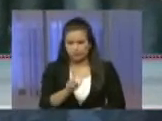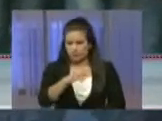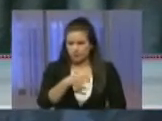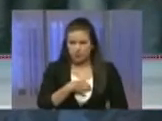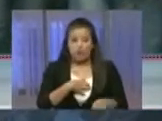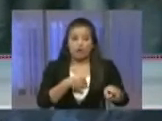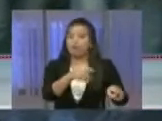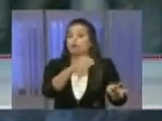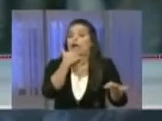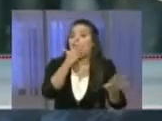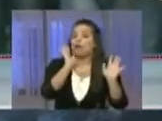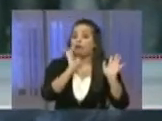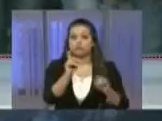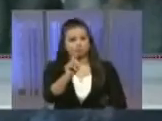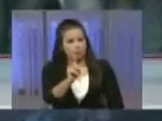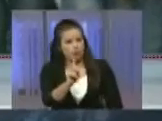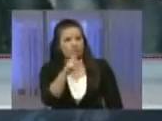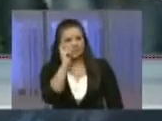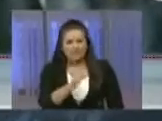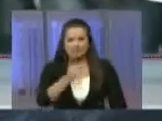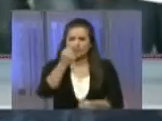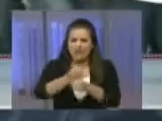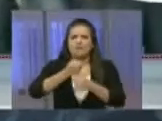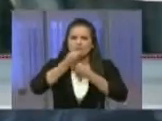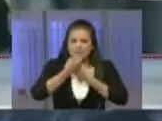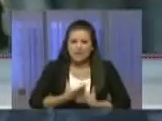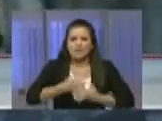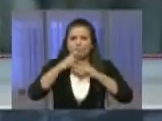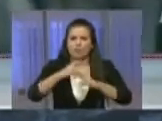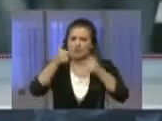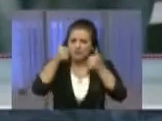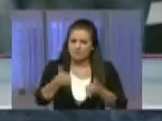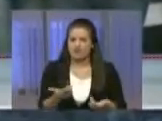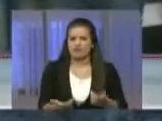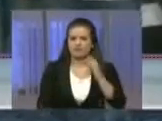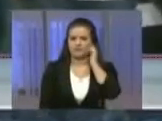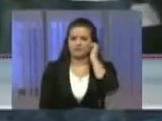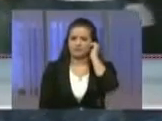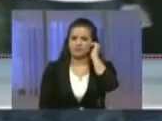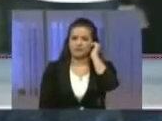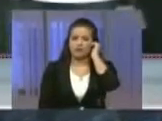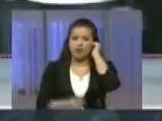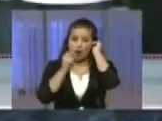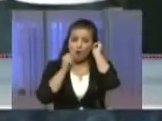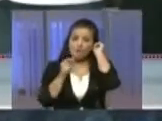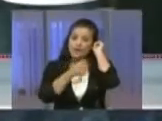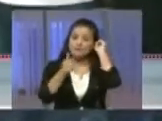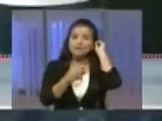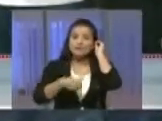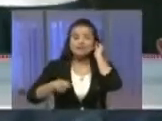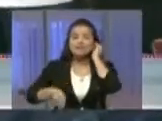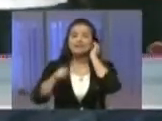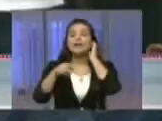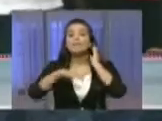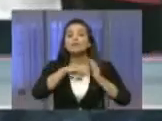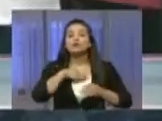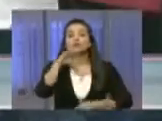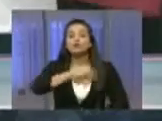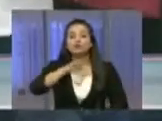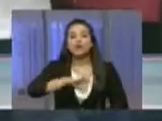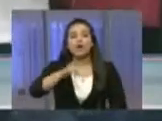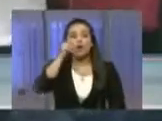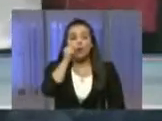hay hay que hacer las cosas y hacerlas bien Así que compañero vicepresidente de emisiones sociales Jorge